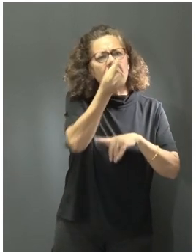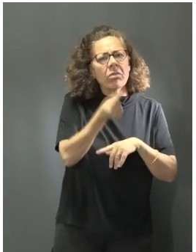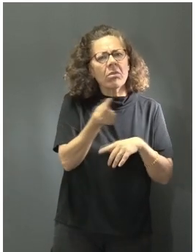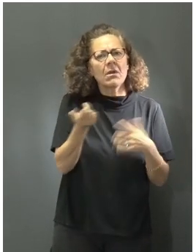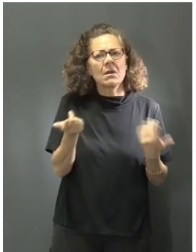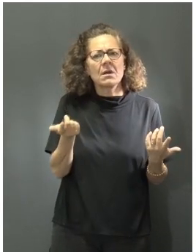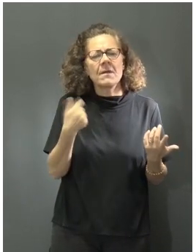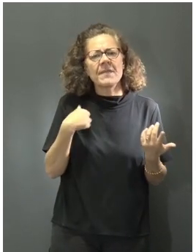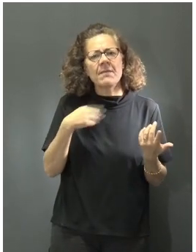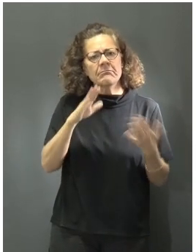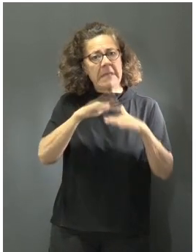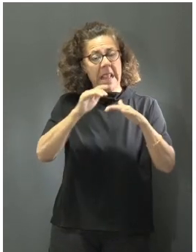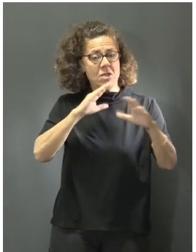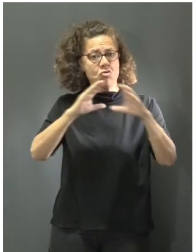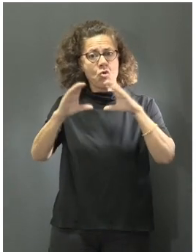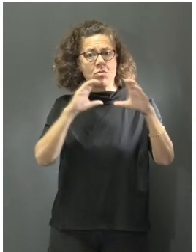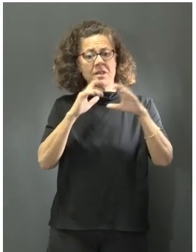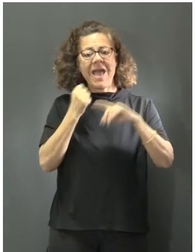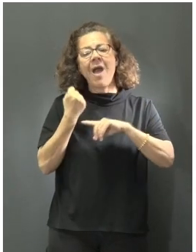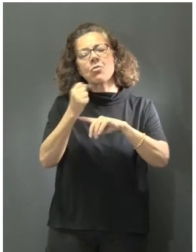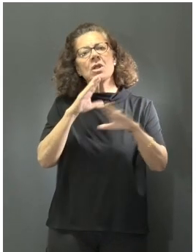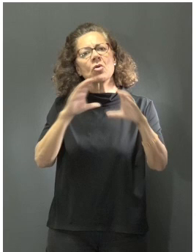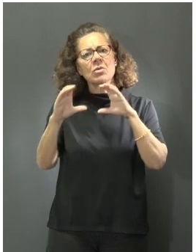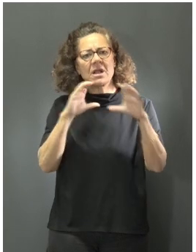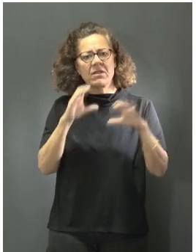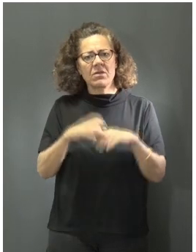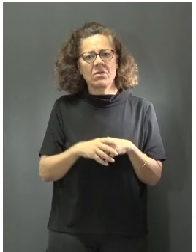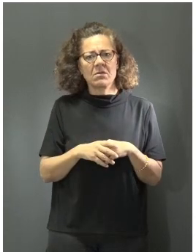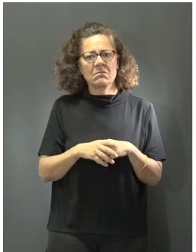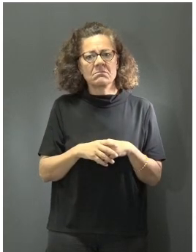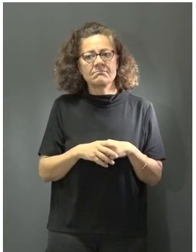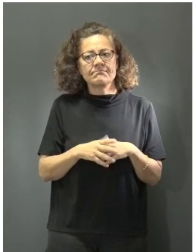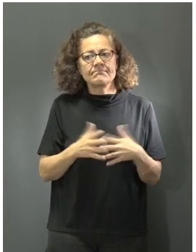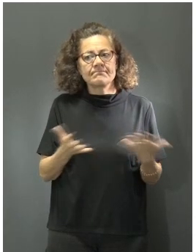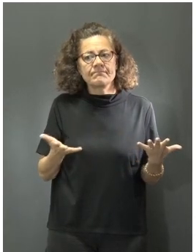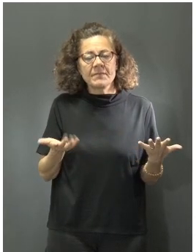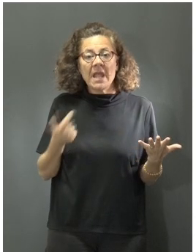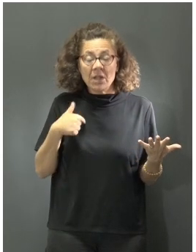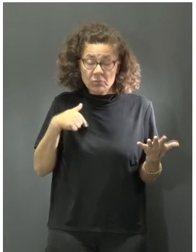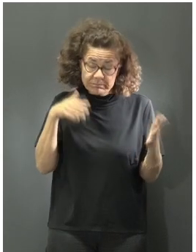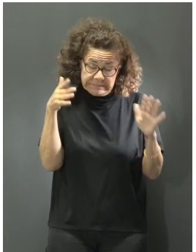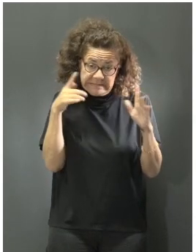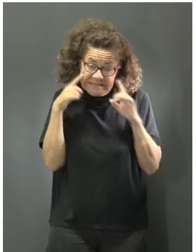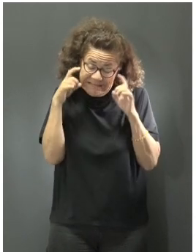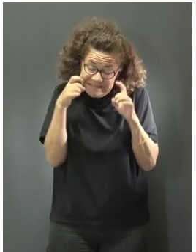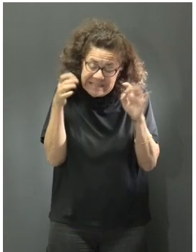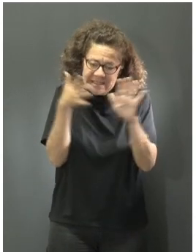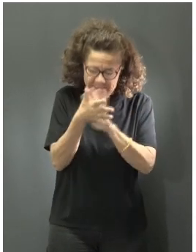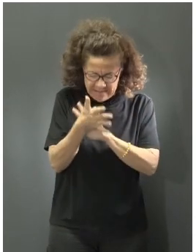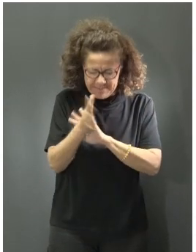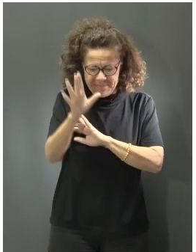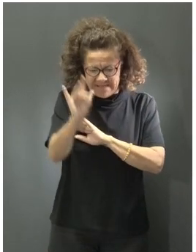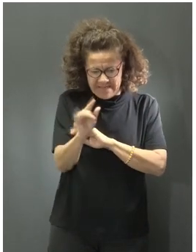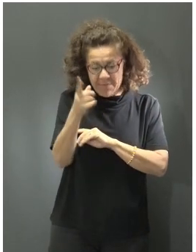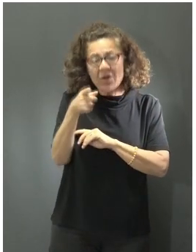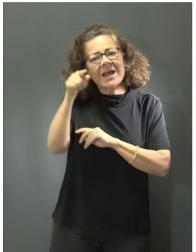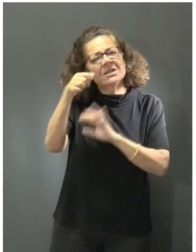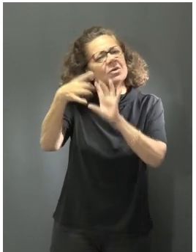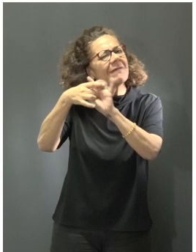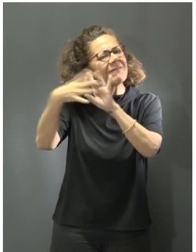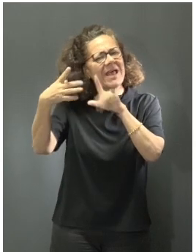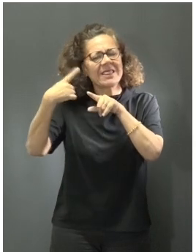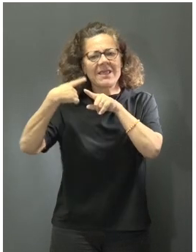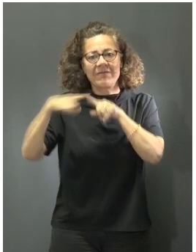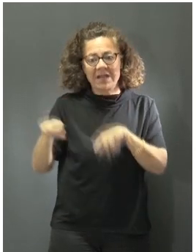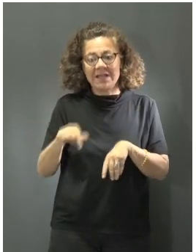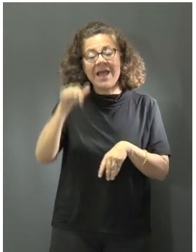de comunicación, de apoyo a la comunicación, ¿no? Y tú se lo intentas explicar y les dices, ya, pero a ver, es que son cosas diferentes.